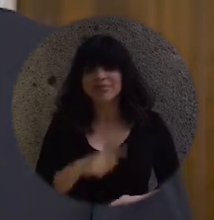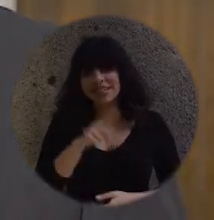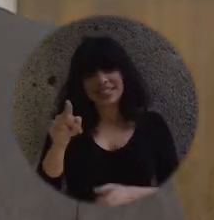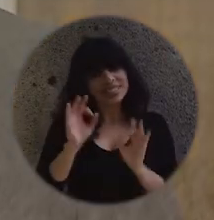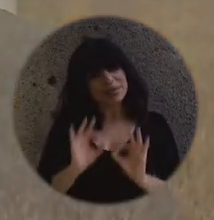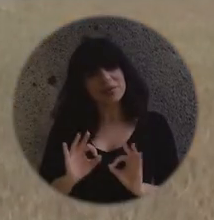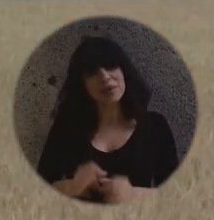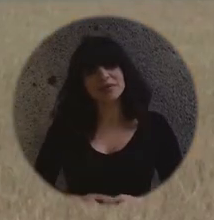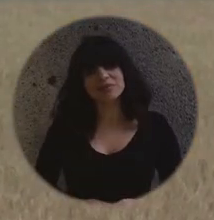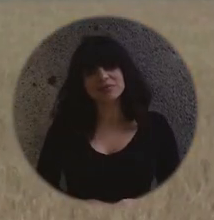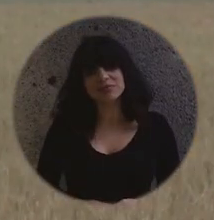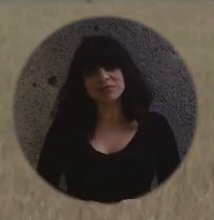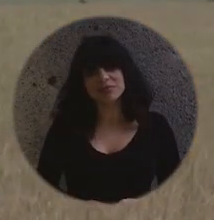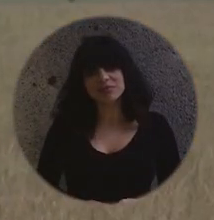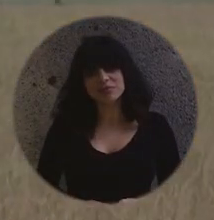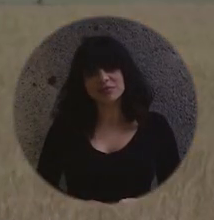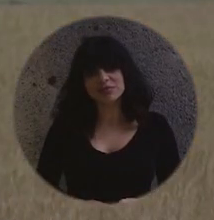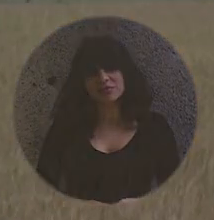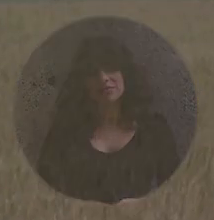bien.